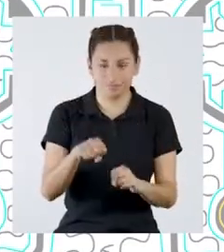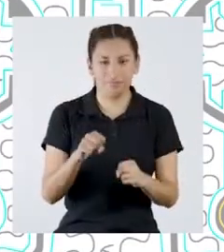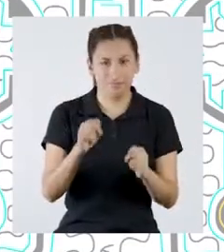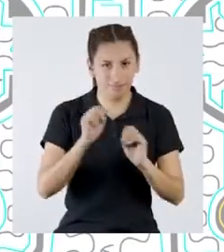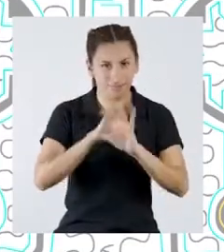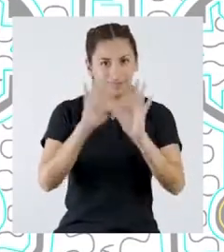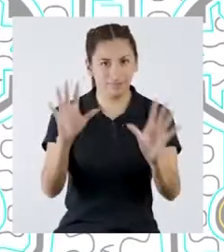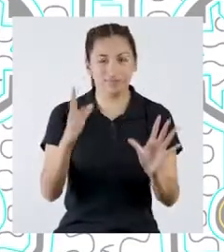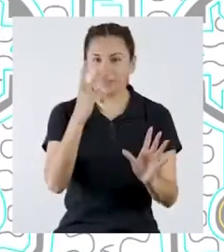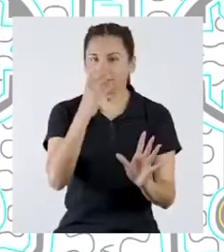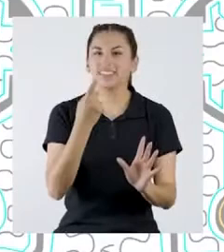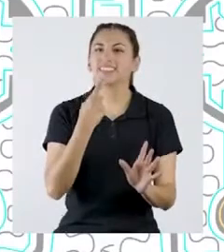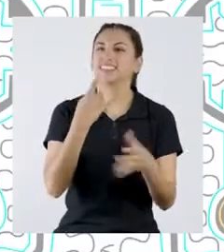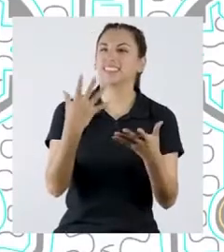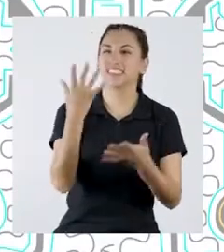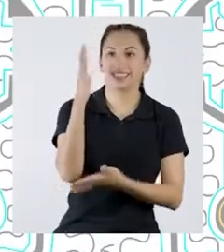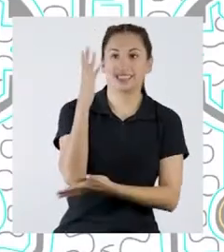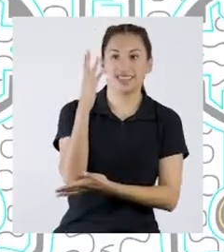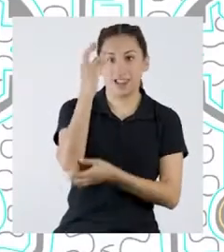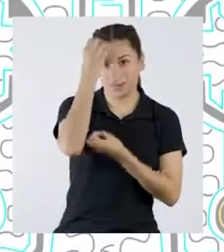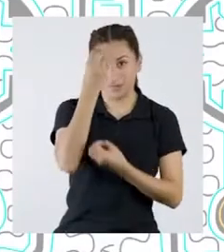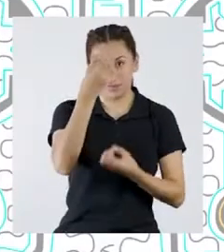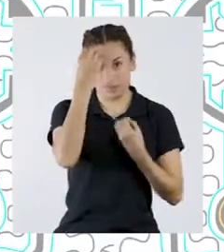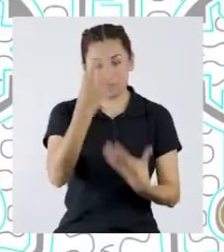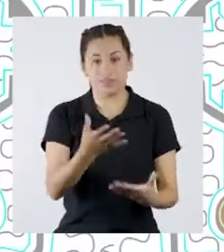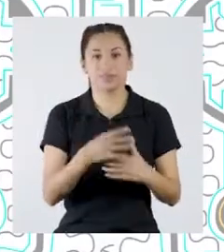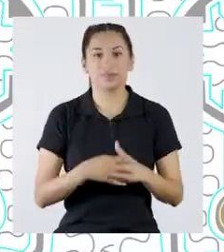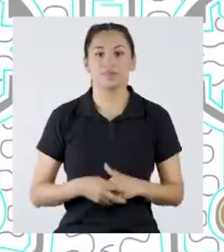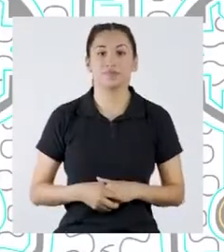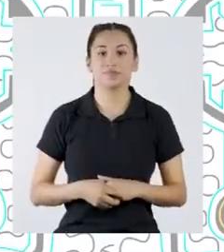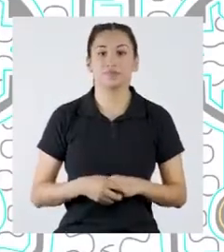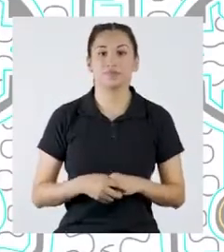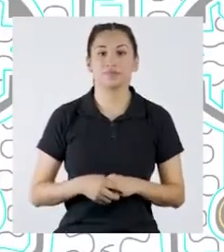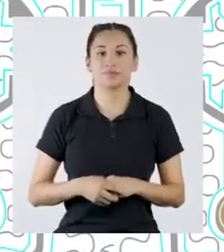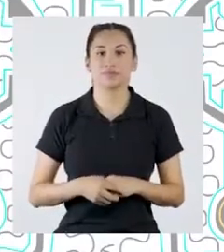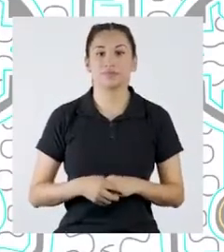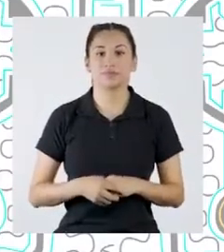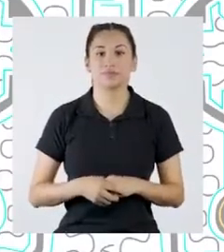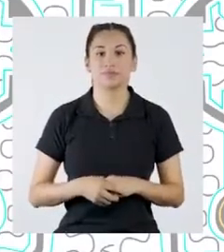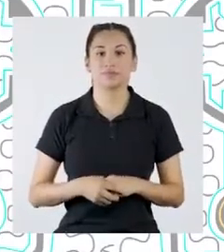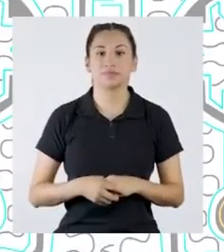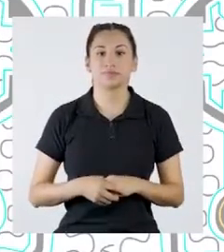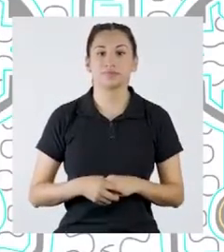sí. Veamos qué nos dice el árbol de la información al respecto.